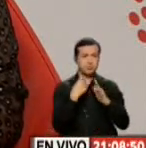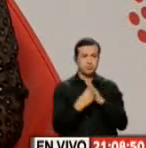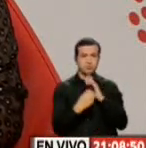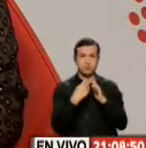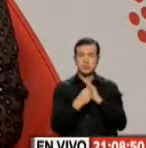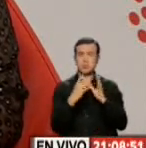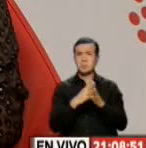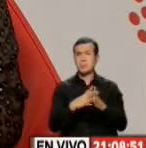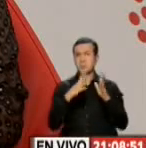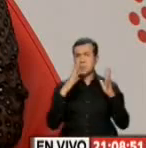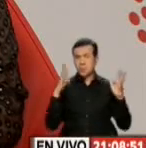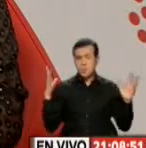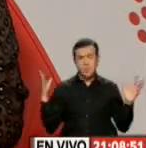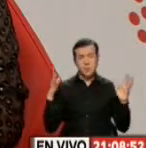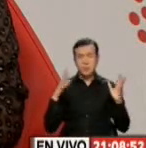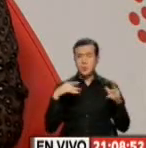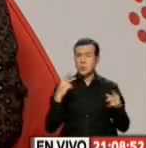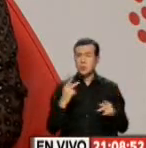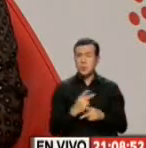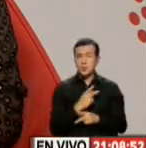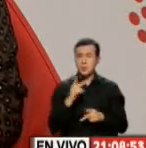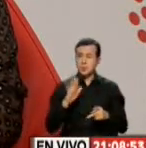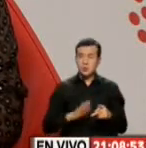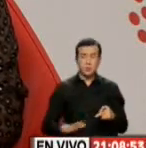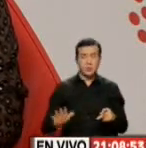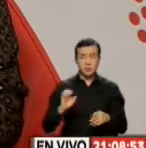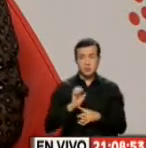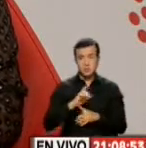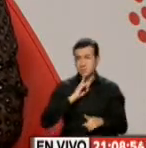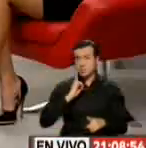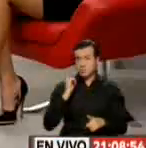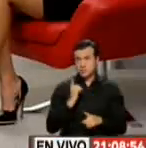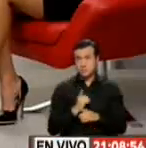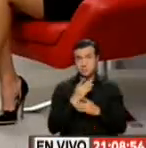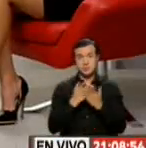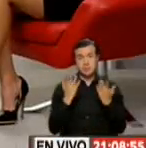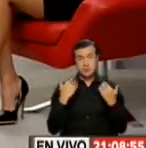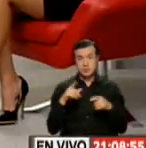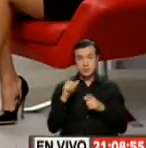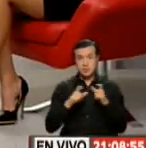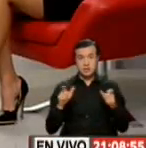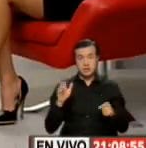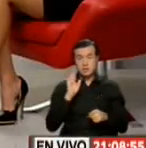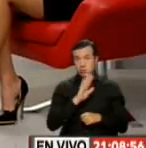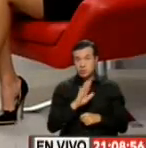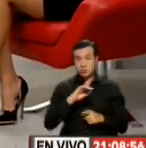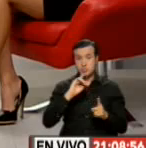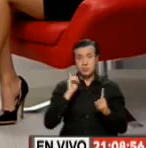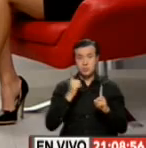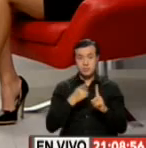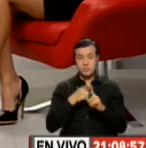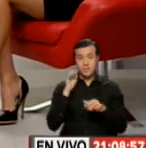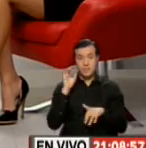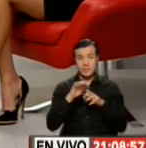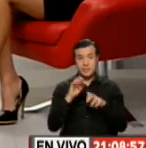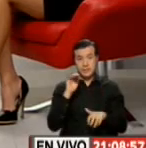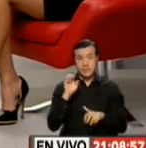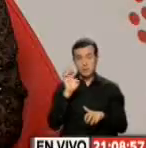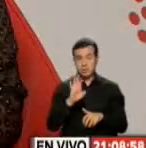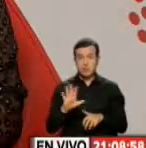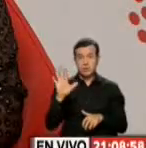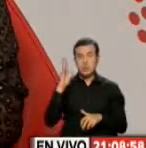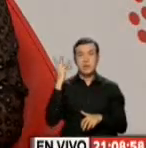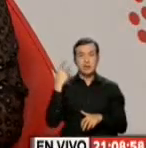se va más allá de las fronteras de nuestro continente. También los que han tenido posibilidad en una primera ola han llegado a Europa también.